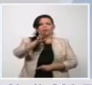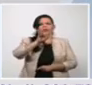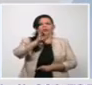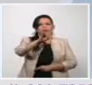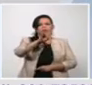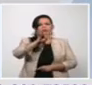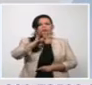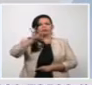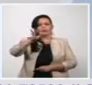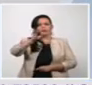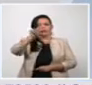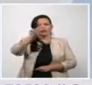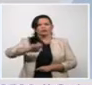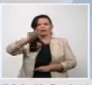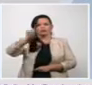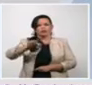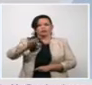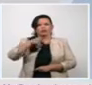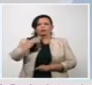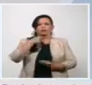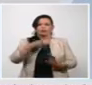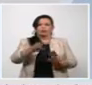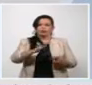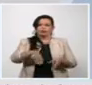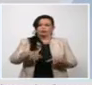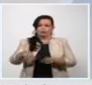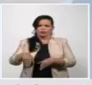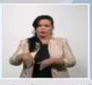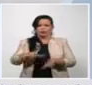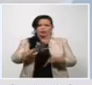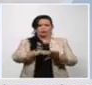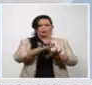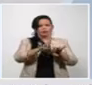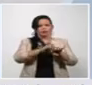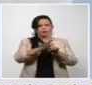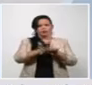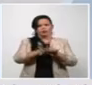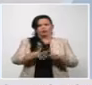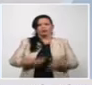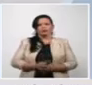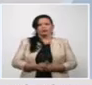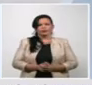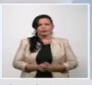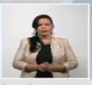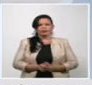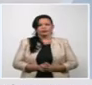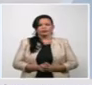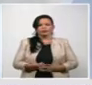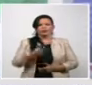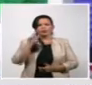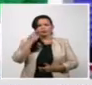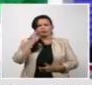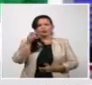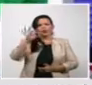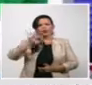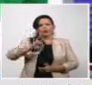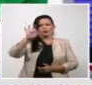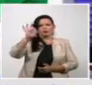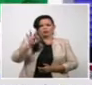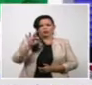277 personas que han fallecido con esta enfermedad. Eso da una letalidad